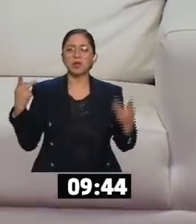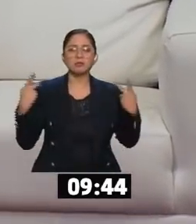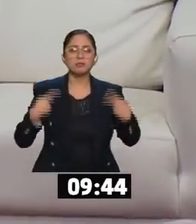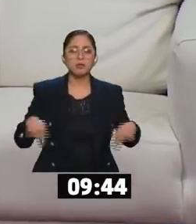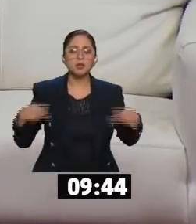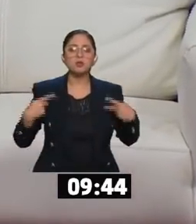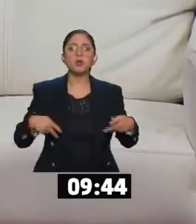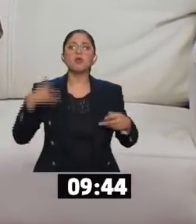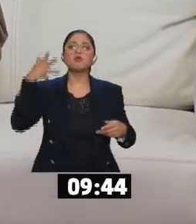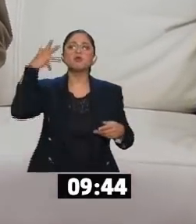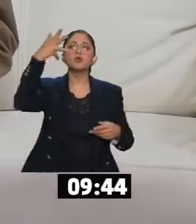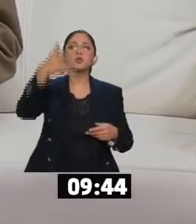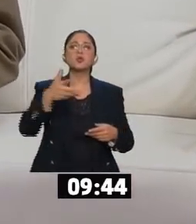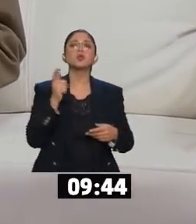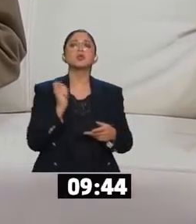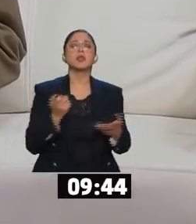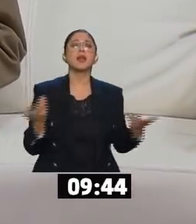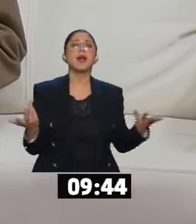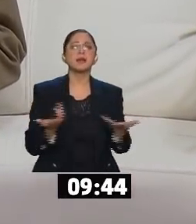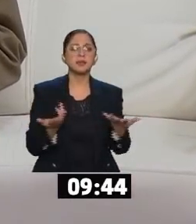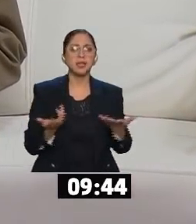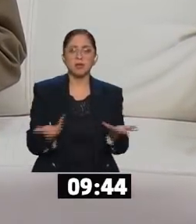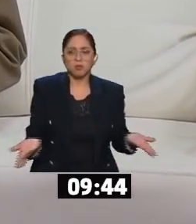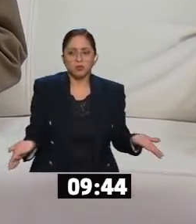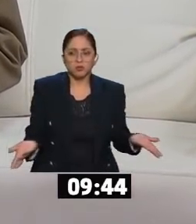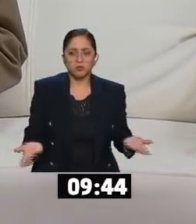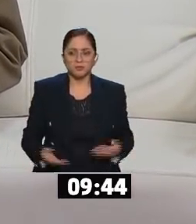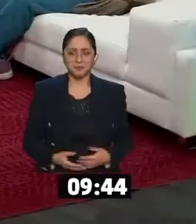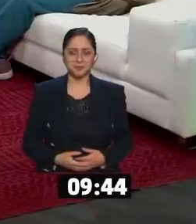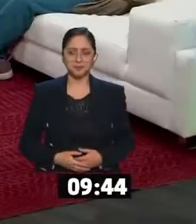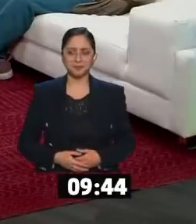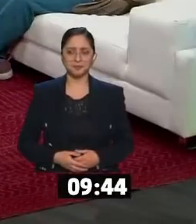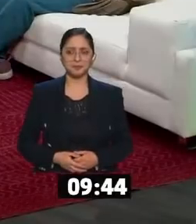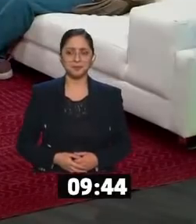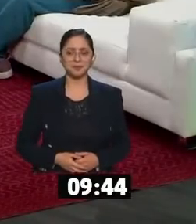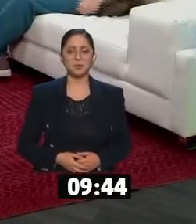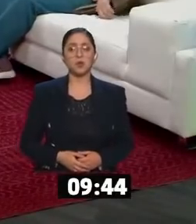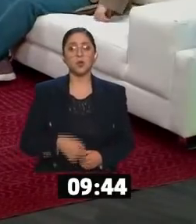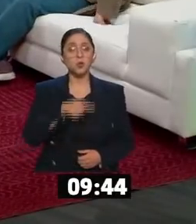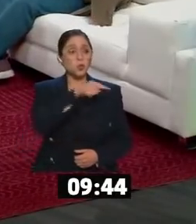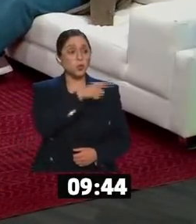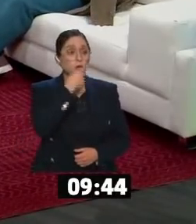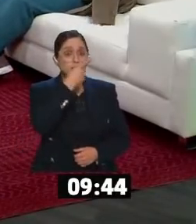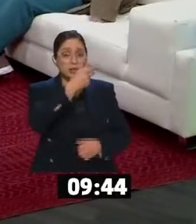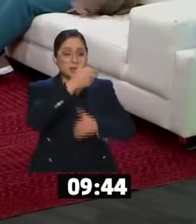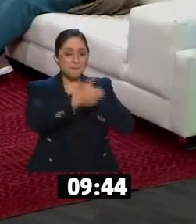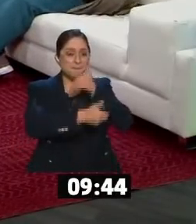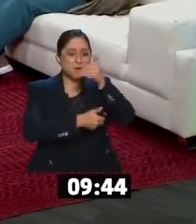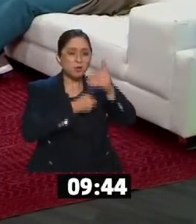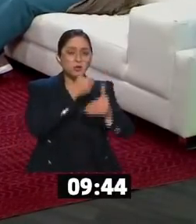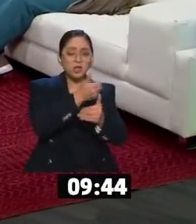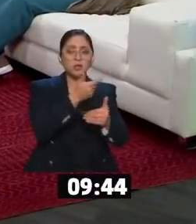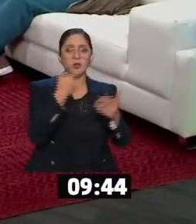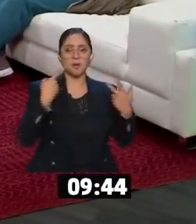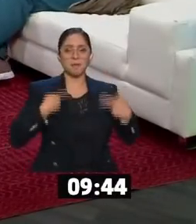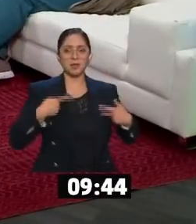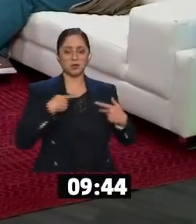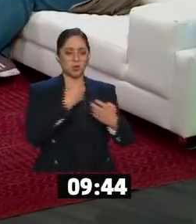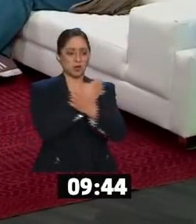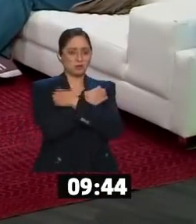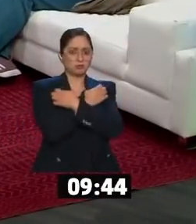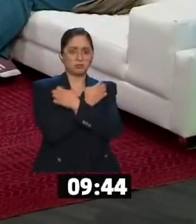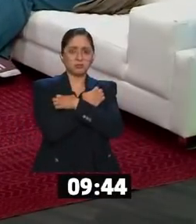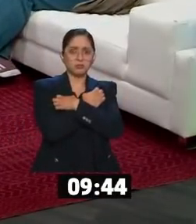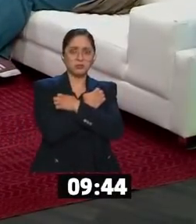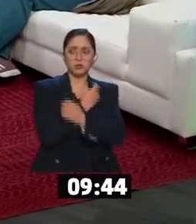el futuro, ¿no? Oye, qué maravilla lo que acabas de proceso civilizatorio. Si no, me cae que seguiríamos siendo salvajes.